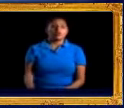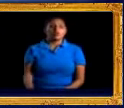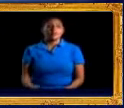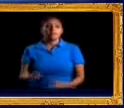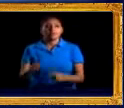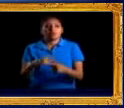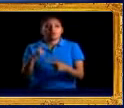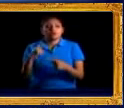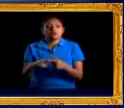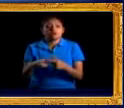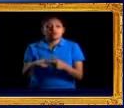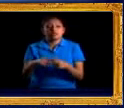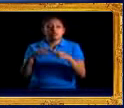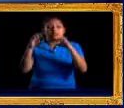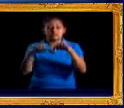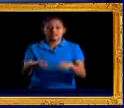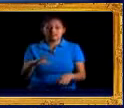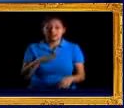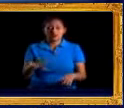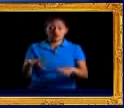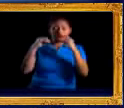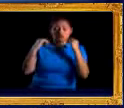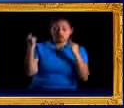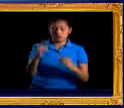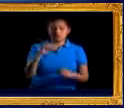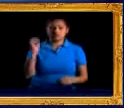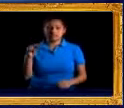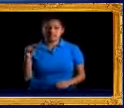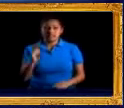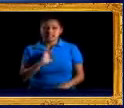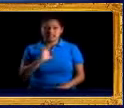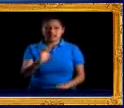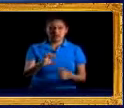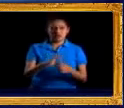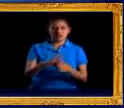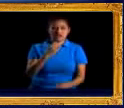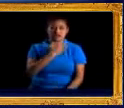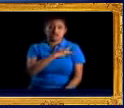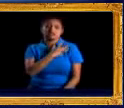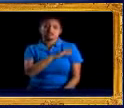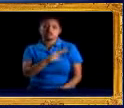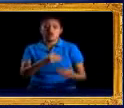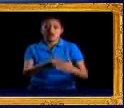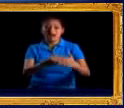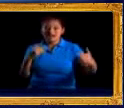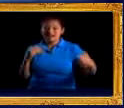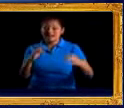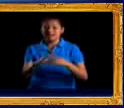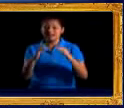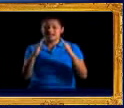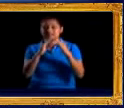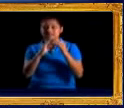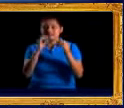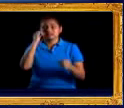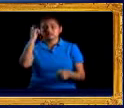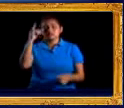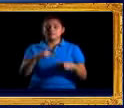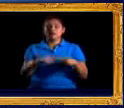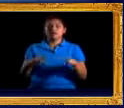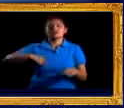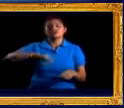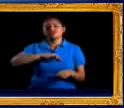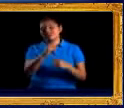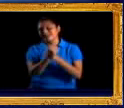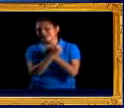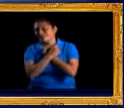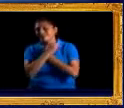sus necesidades, el engaño de las riquezas lo aleja de la casa del Señor. Pero a nosotros, hermano, el amor,